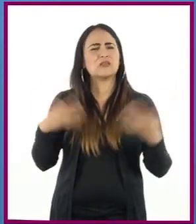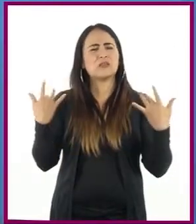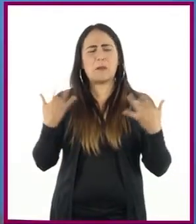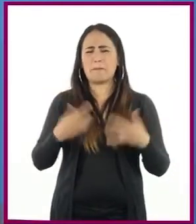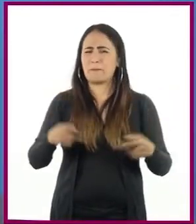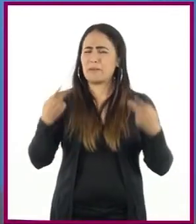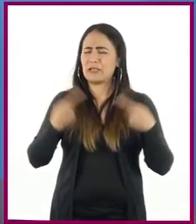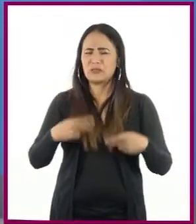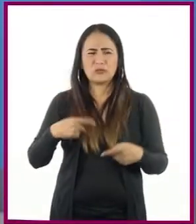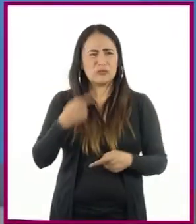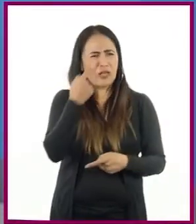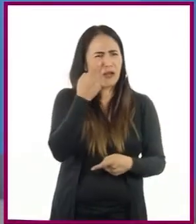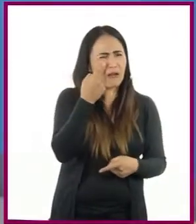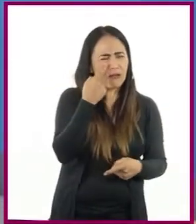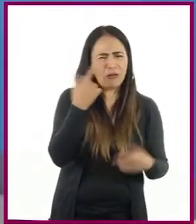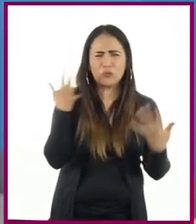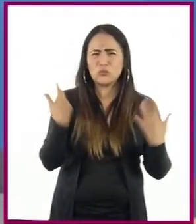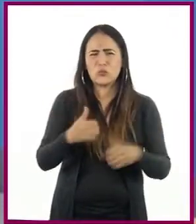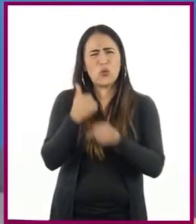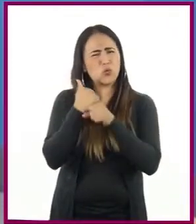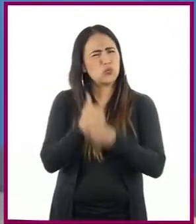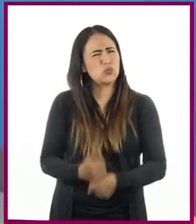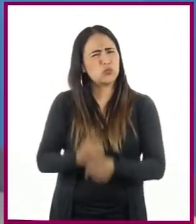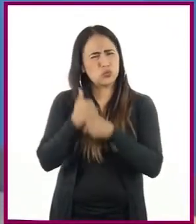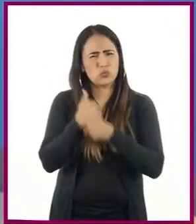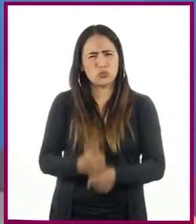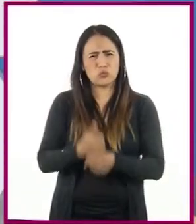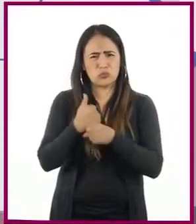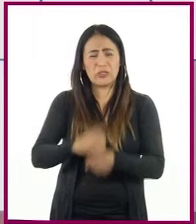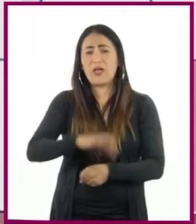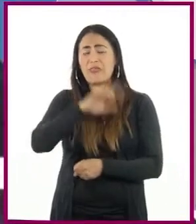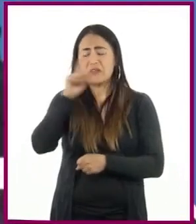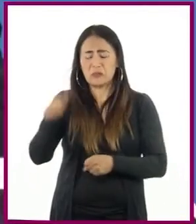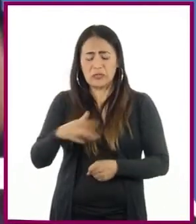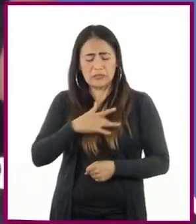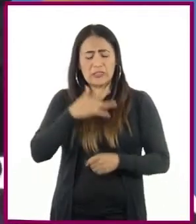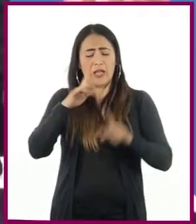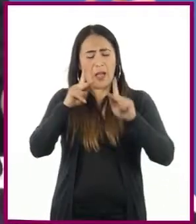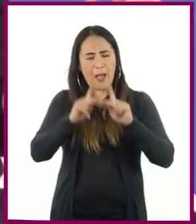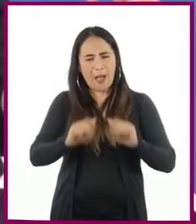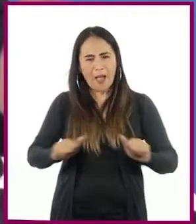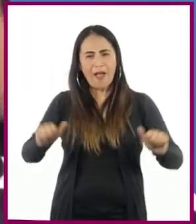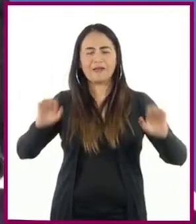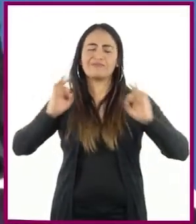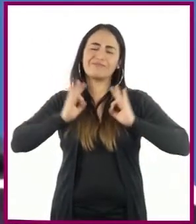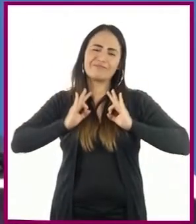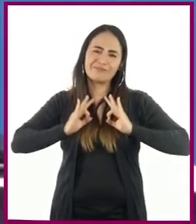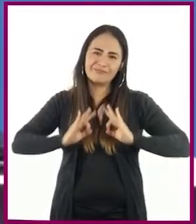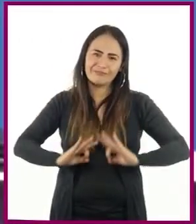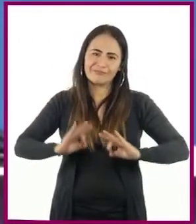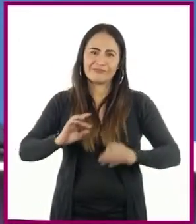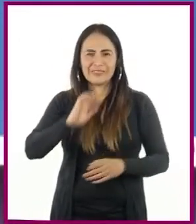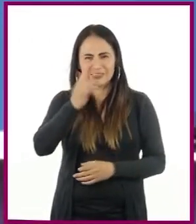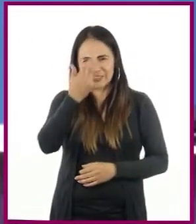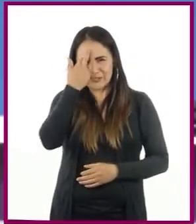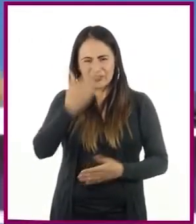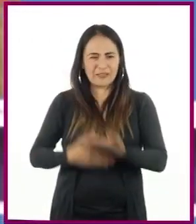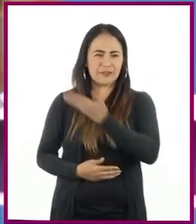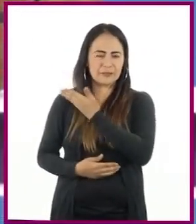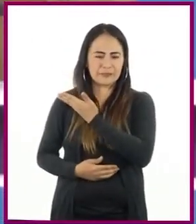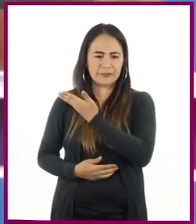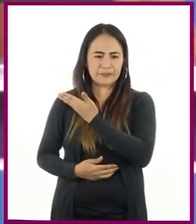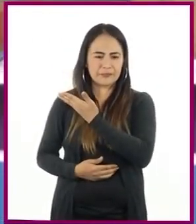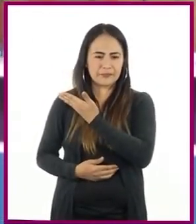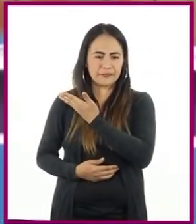la población que solo fue amortiguado por la llegada de la paz. Como recordarán, durante el siglo XIX,